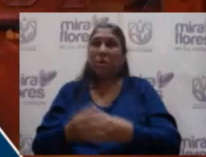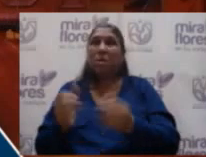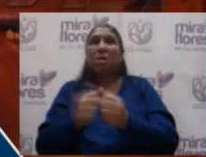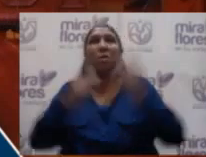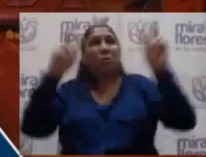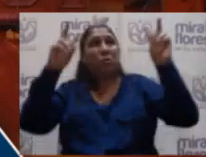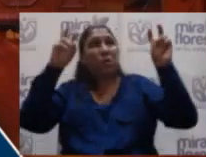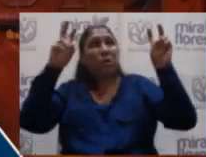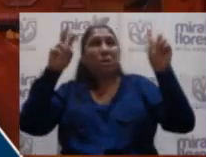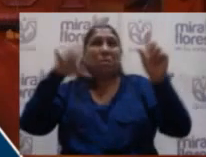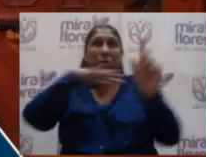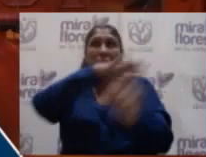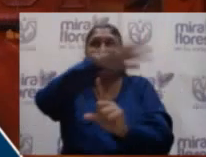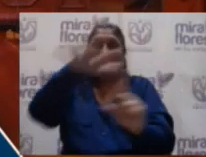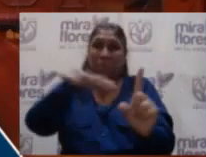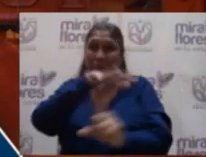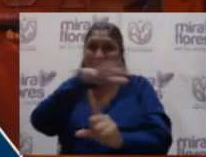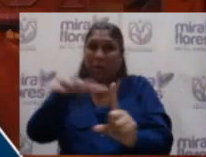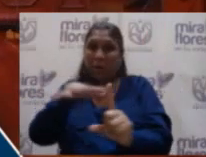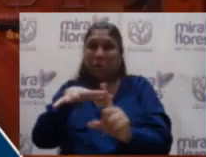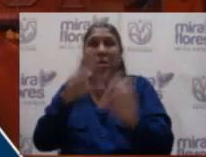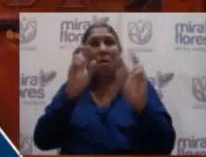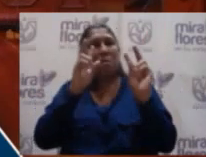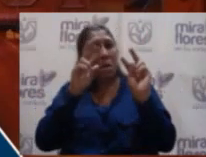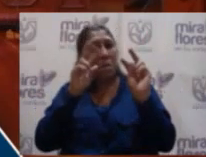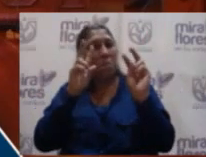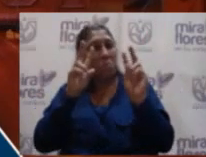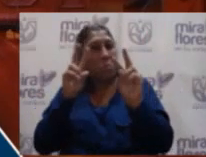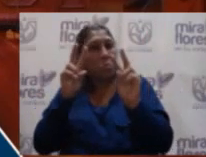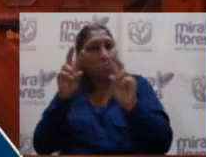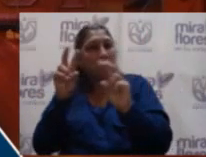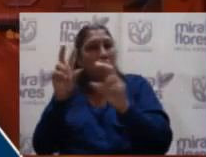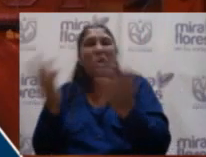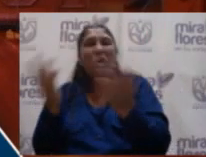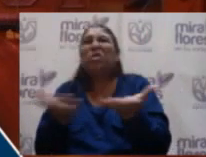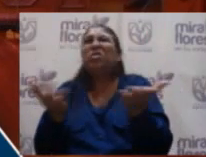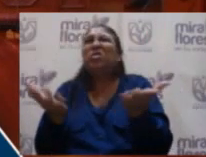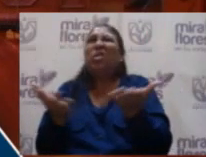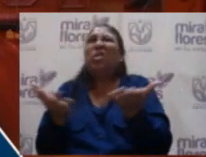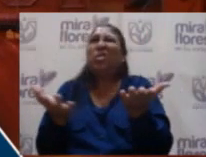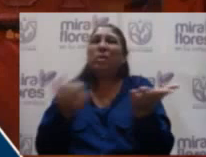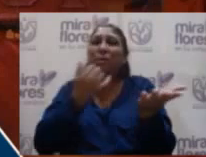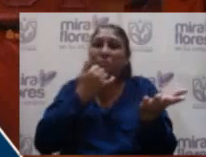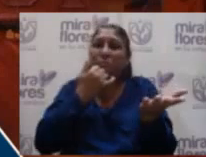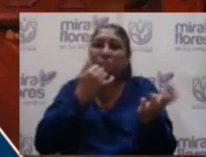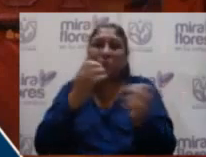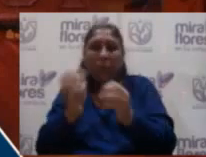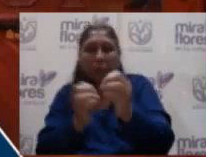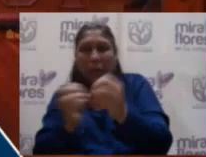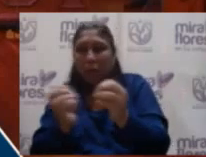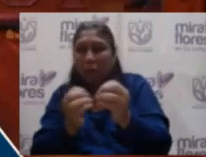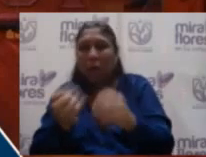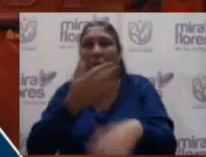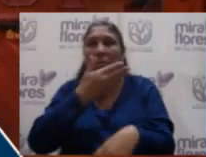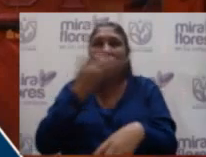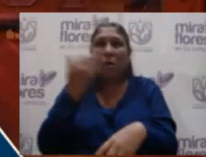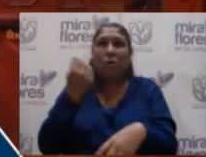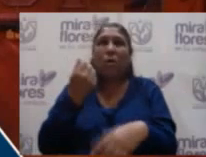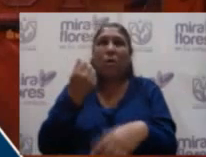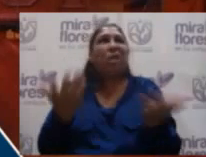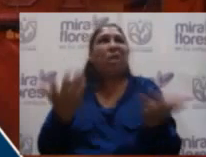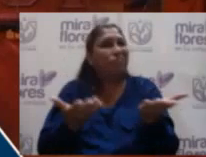temas ambientales o de asuntos ambientales, para ver dónde hay situaciones que corregir, mejorar. Y tenemos